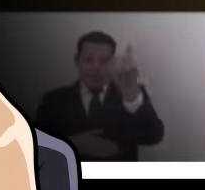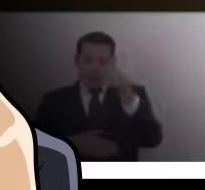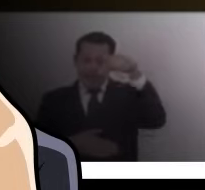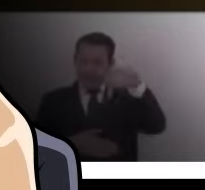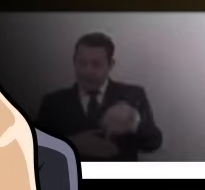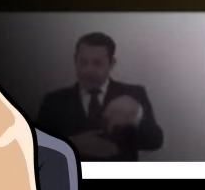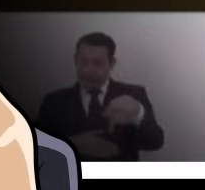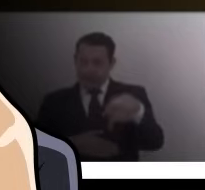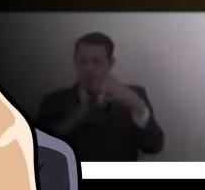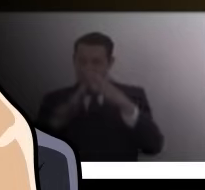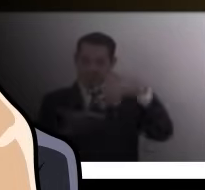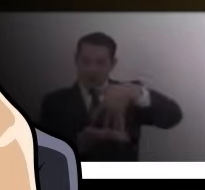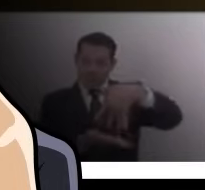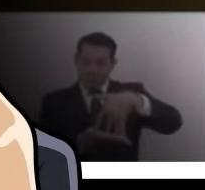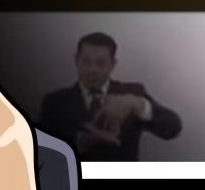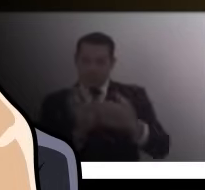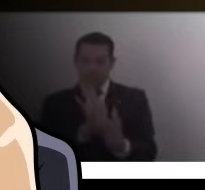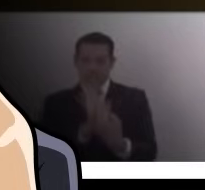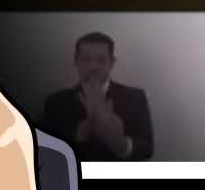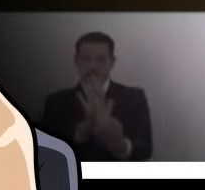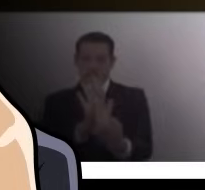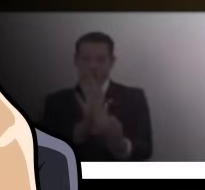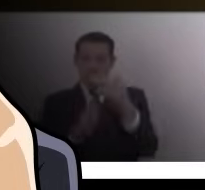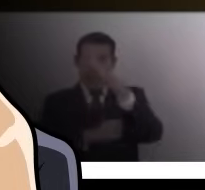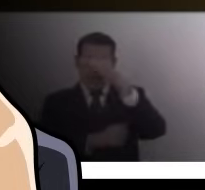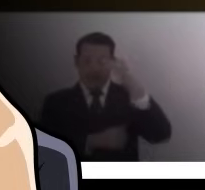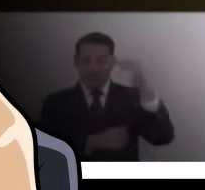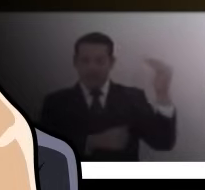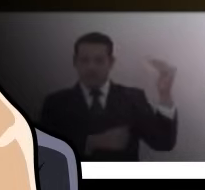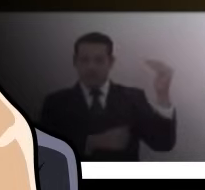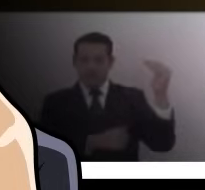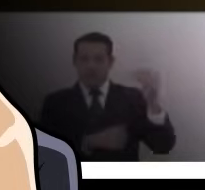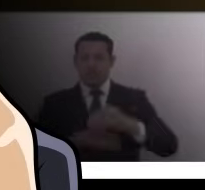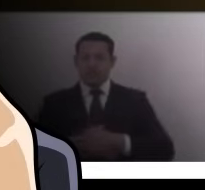aquí, está representado el país.